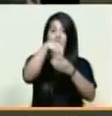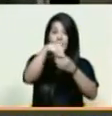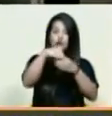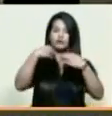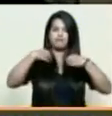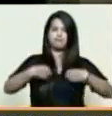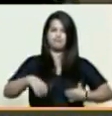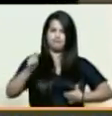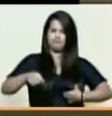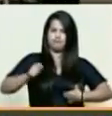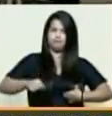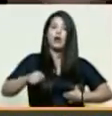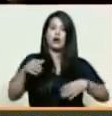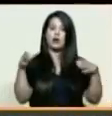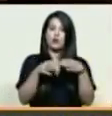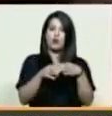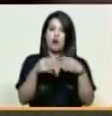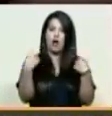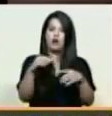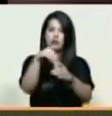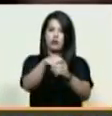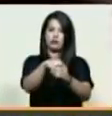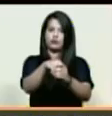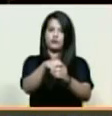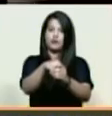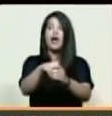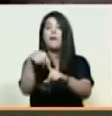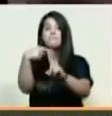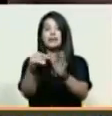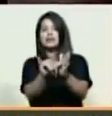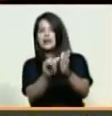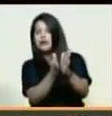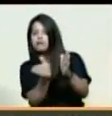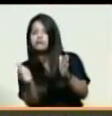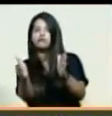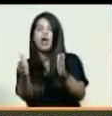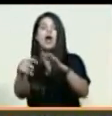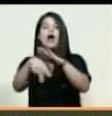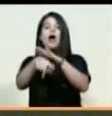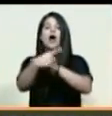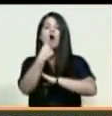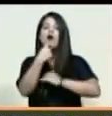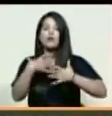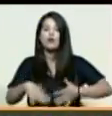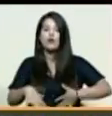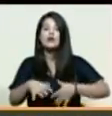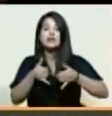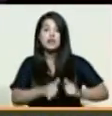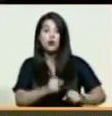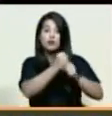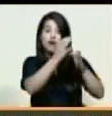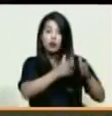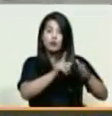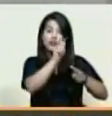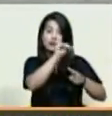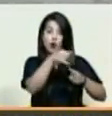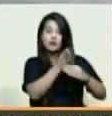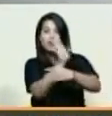se encontraban sesionando, y un preescolar donde estudiaban los hijos de los trabajadores de esta